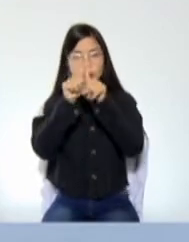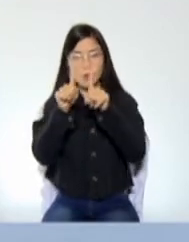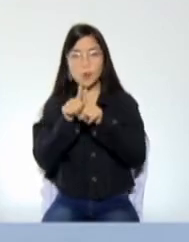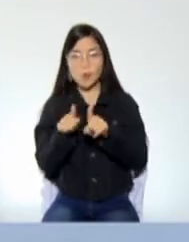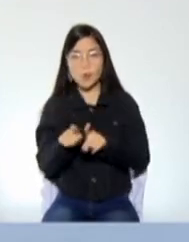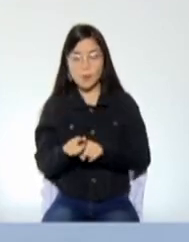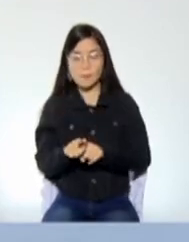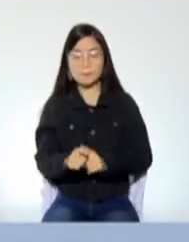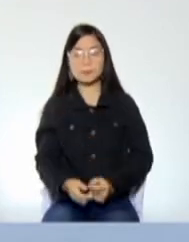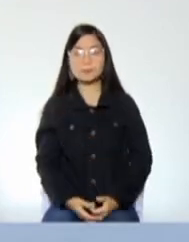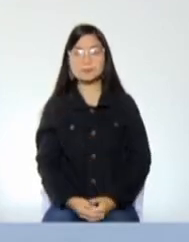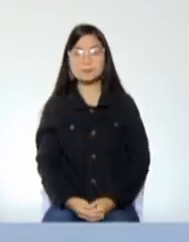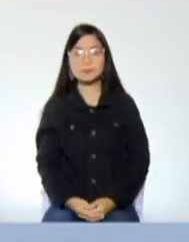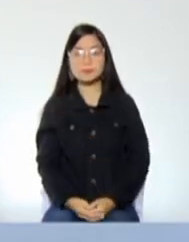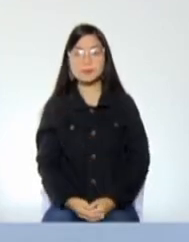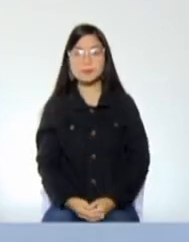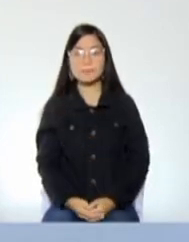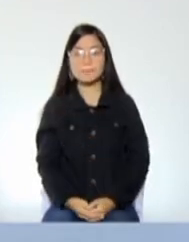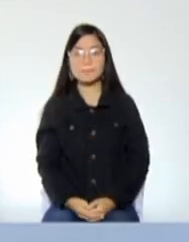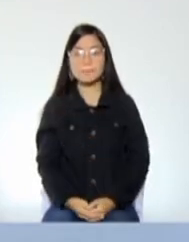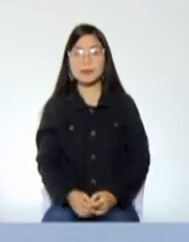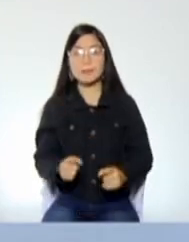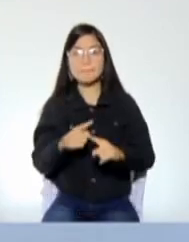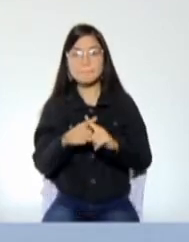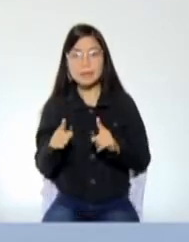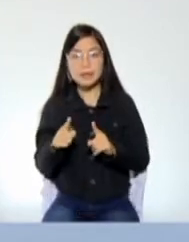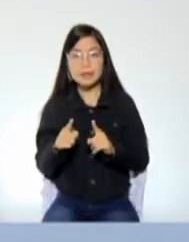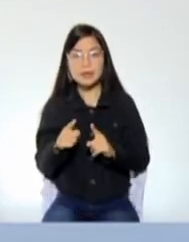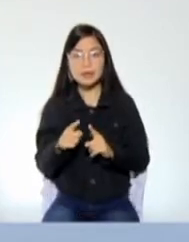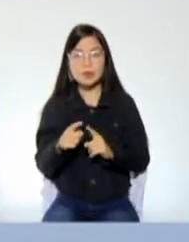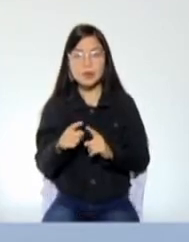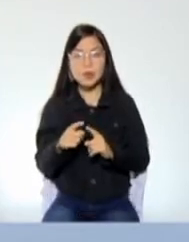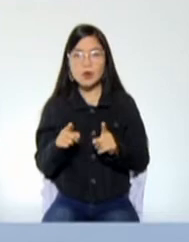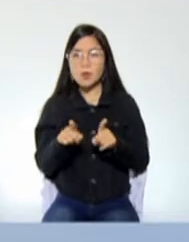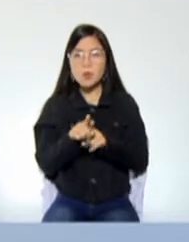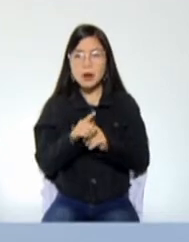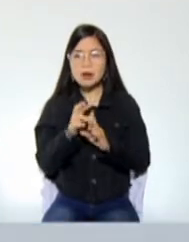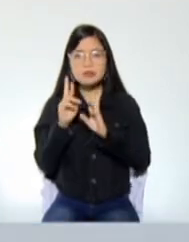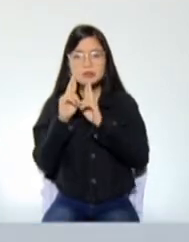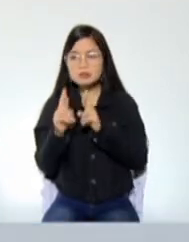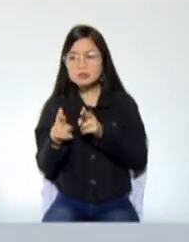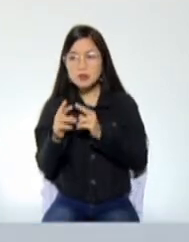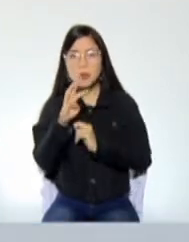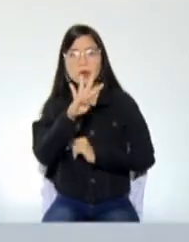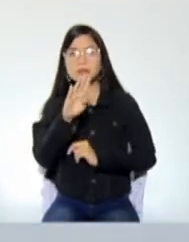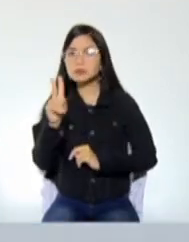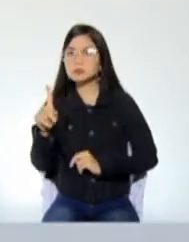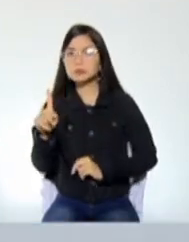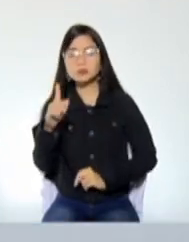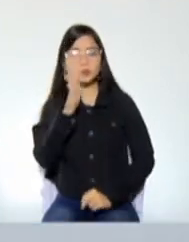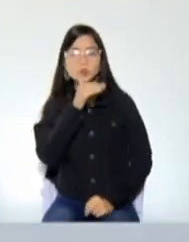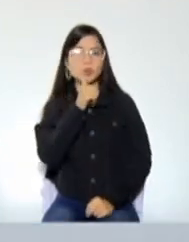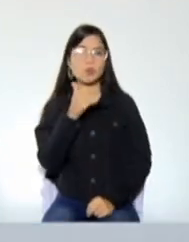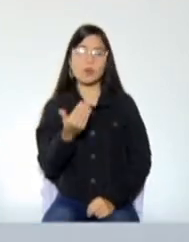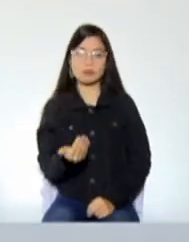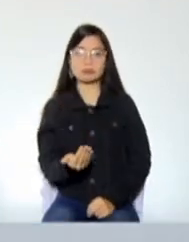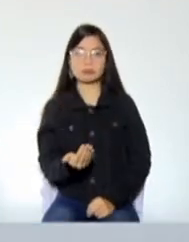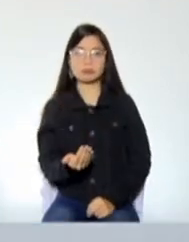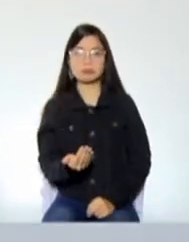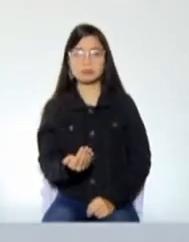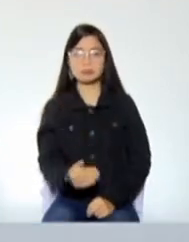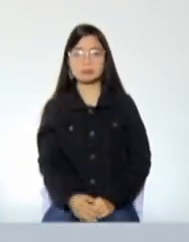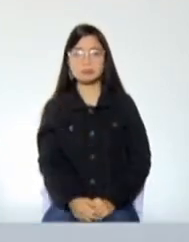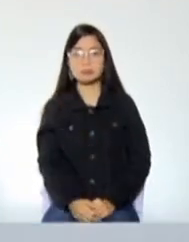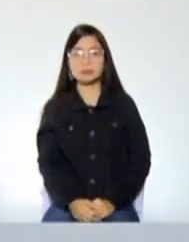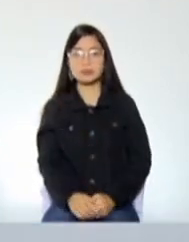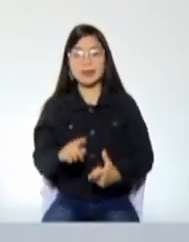la multiplicación de dos números iguales que nos dé 41, no la vamos a encontrar. Por lo tanto, 41 no tiene